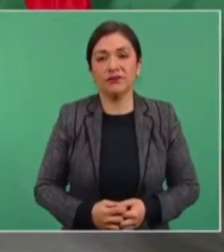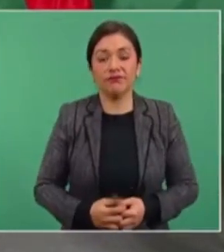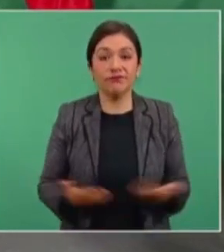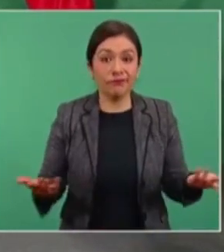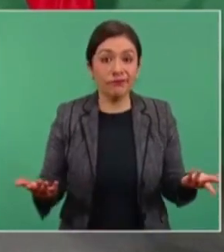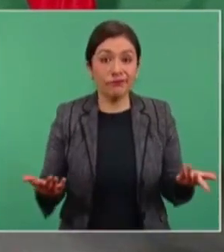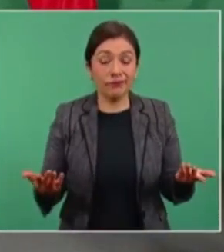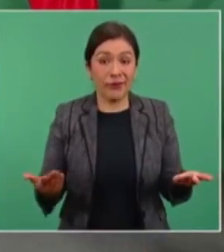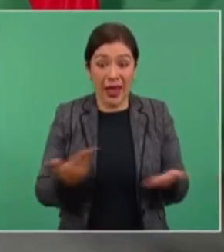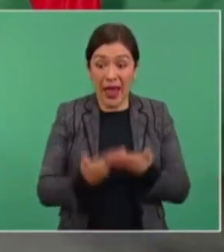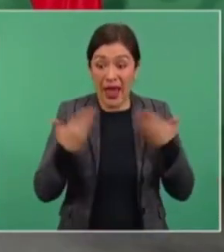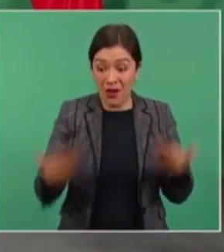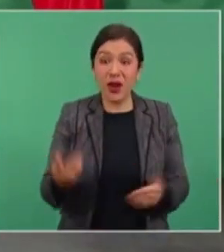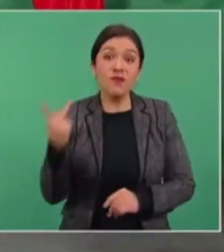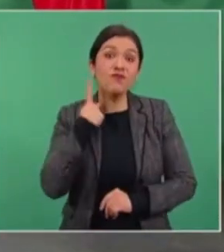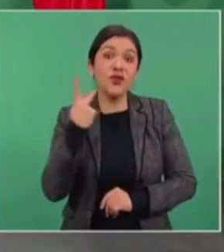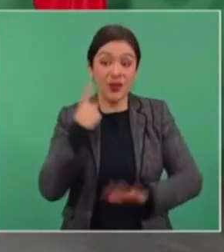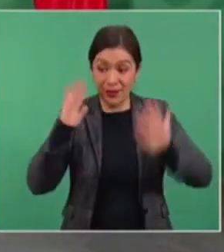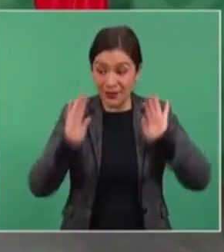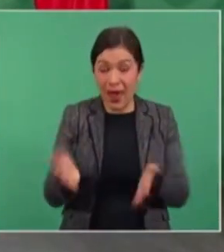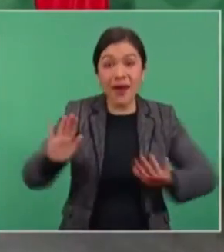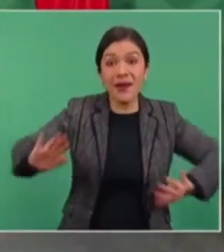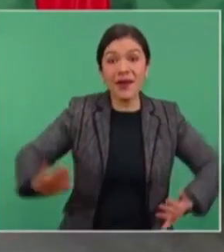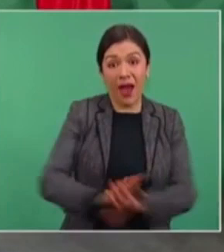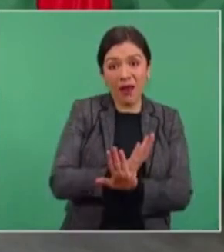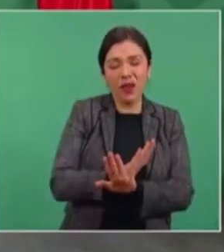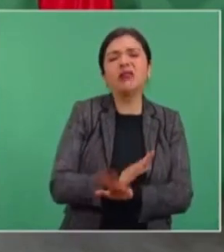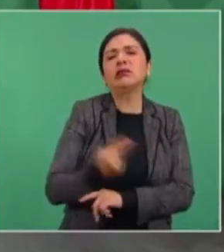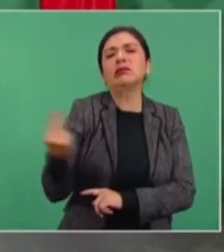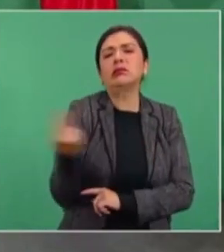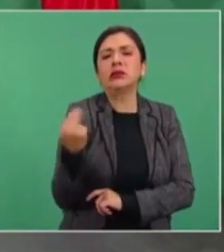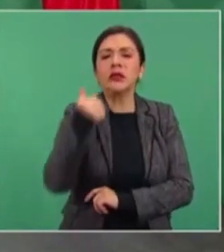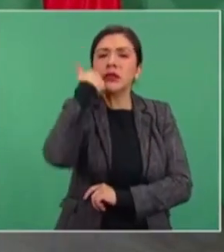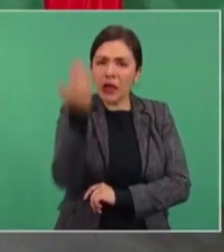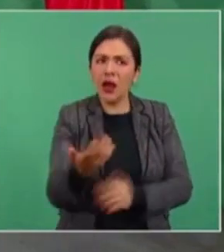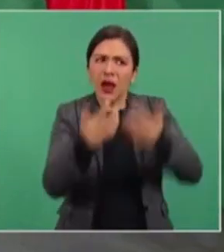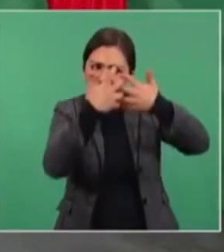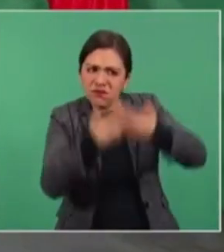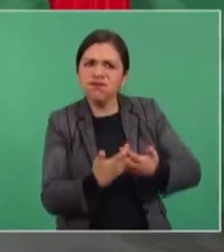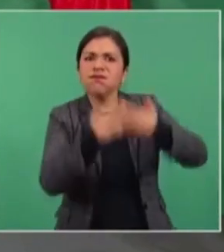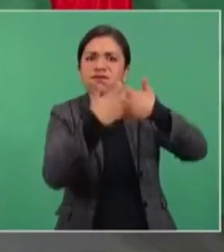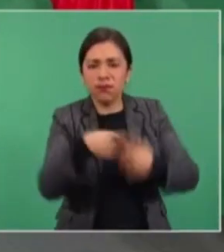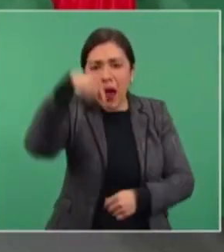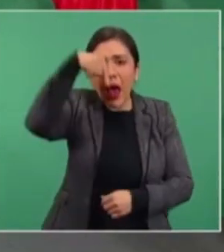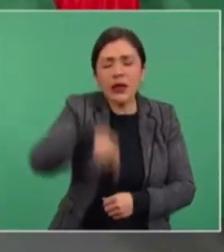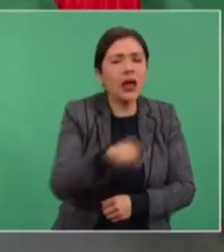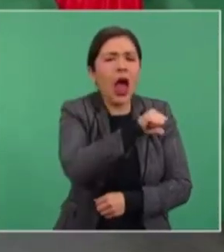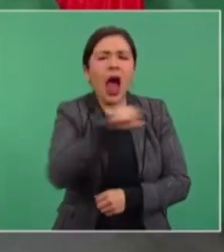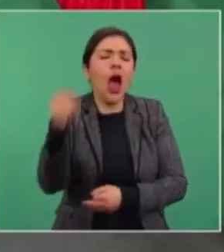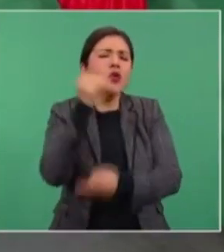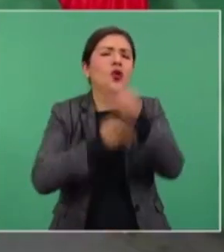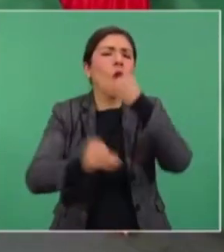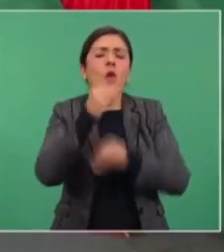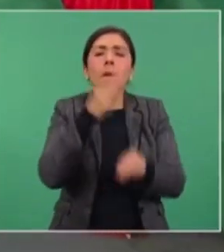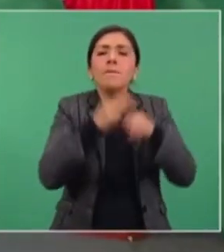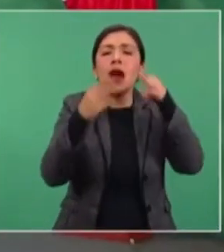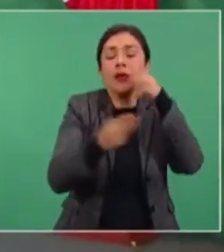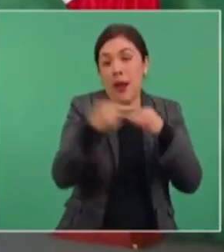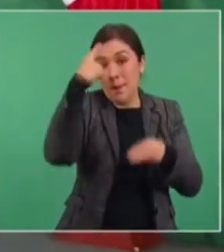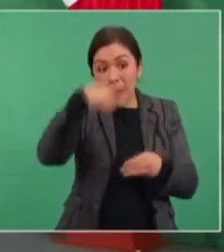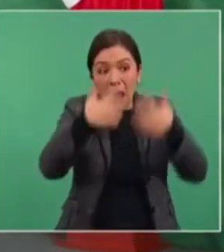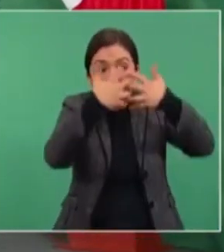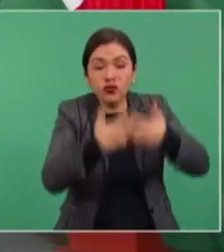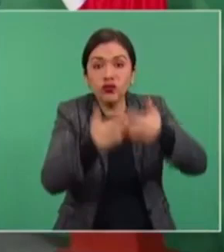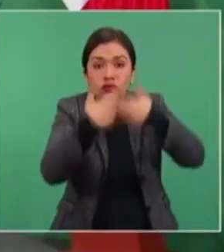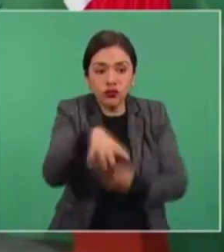Ahora el cambio en la política es que podamos procesar toda nuestra materia prima. Por eso